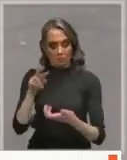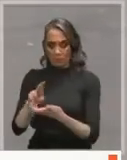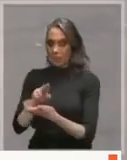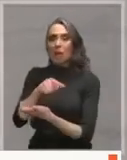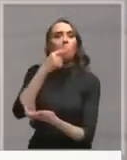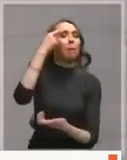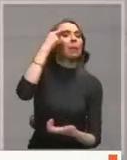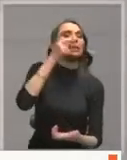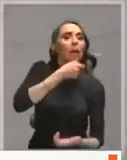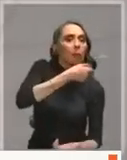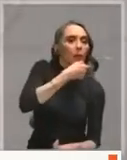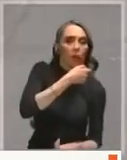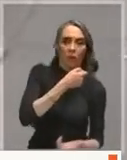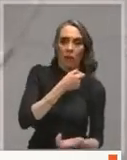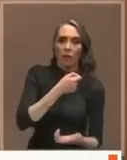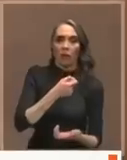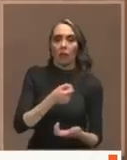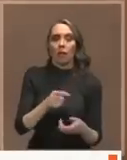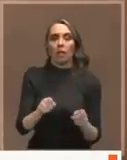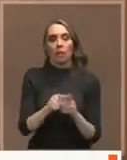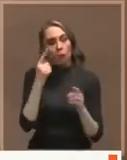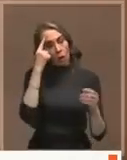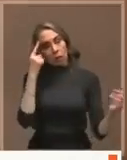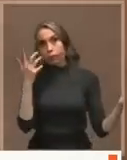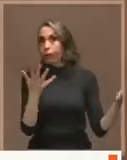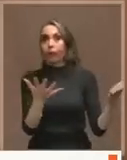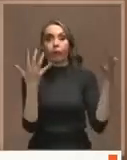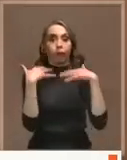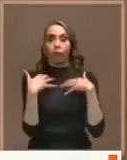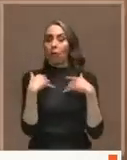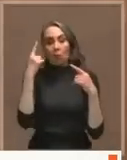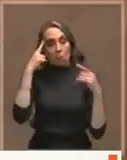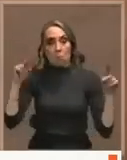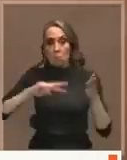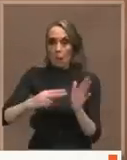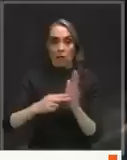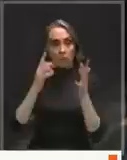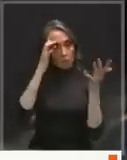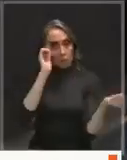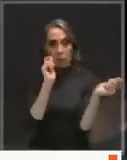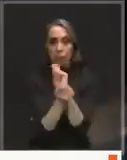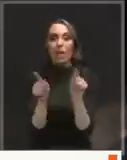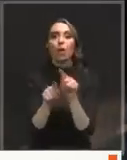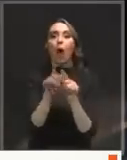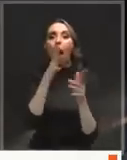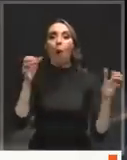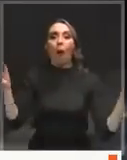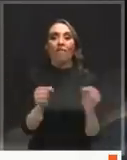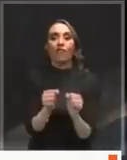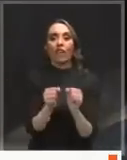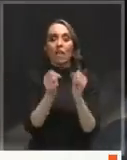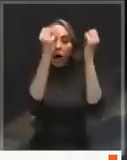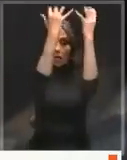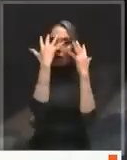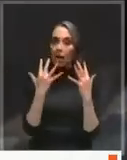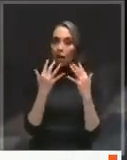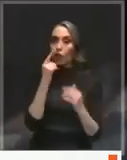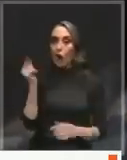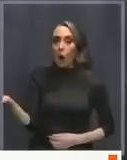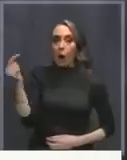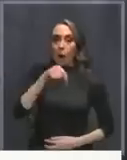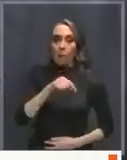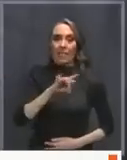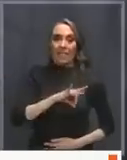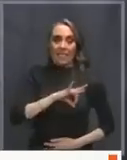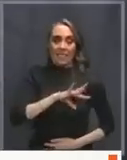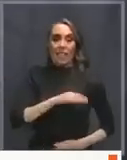eso? Un balde de agua fría para mí. Como... Ese día cambió para siempre la vida de este hombre que llegó a Chile en la primera